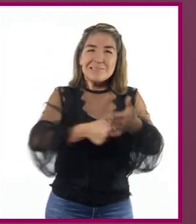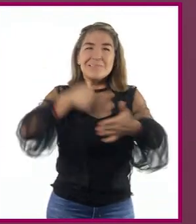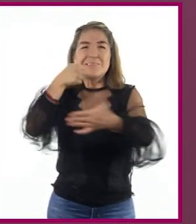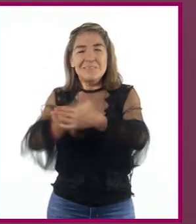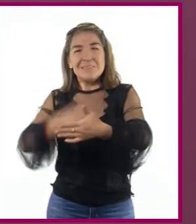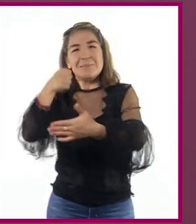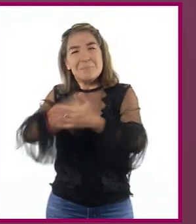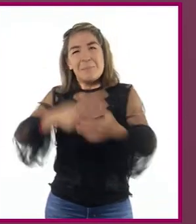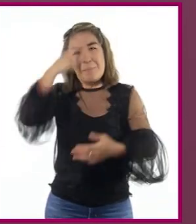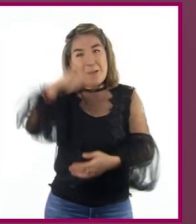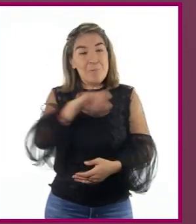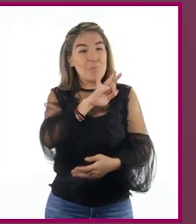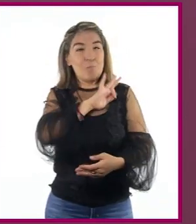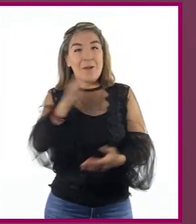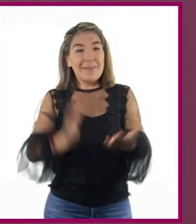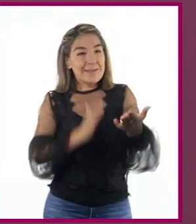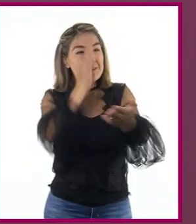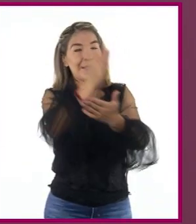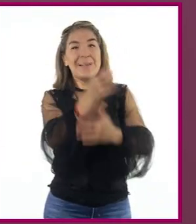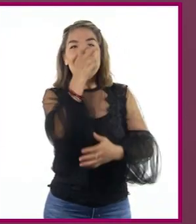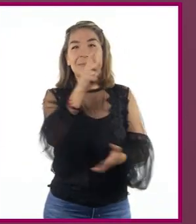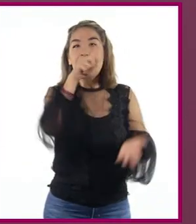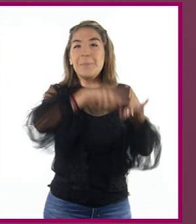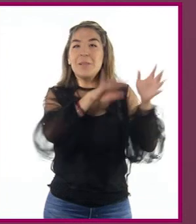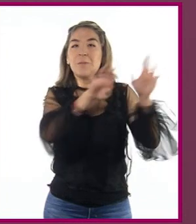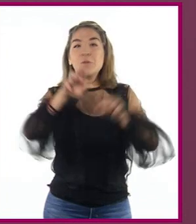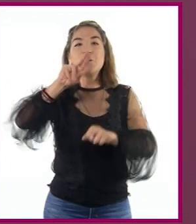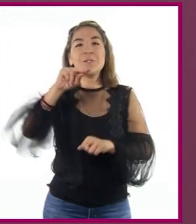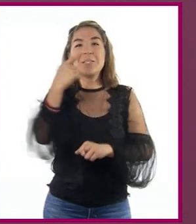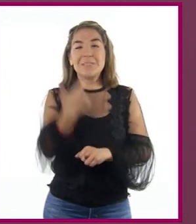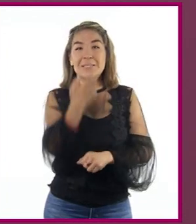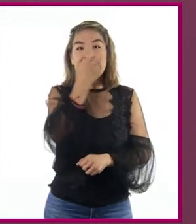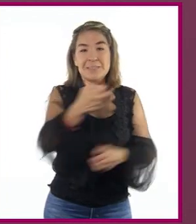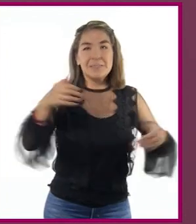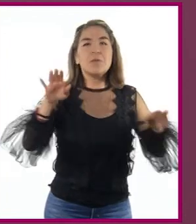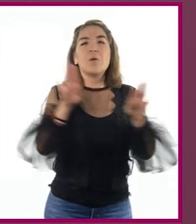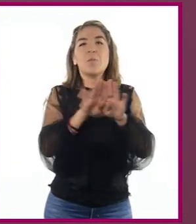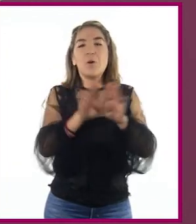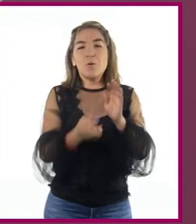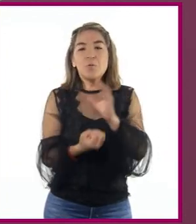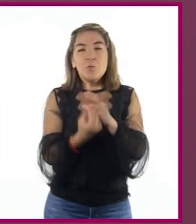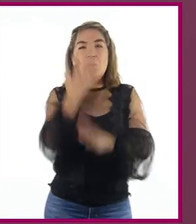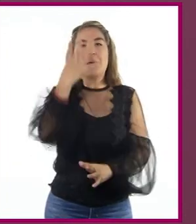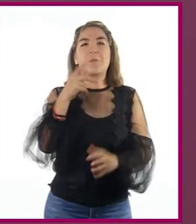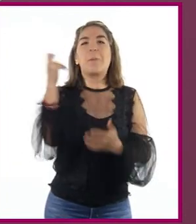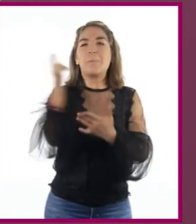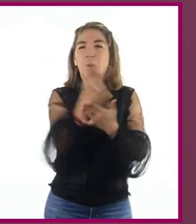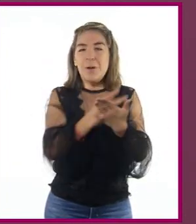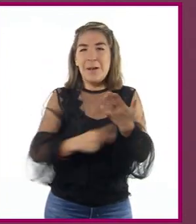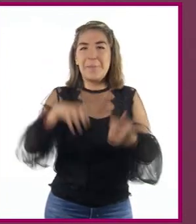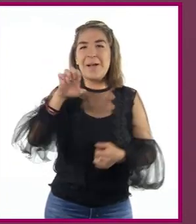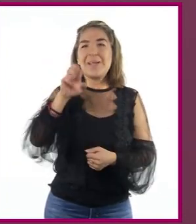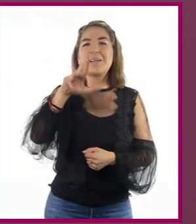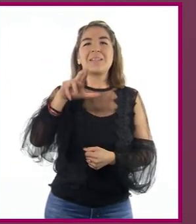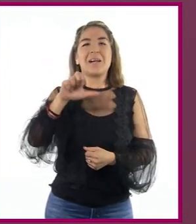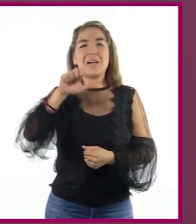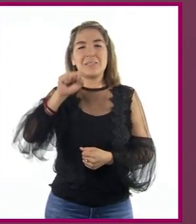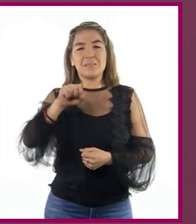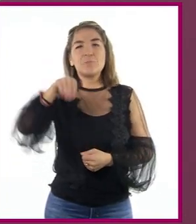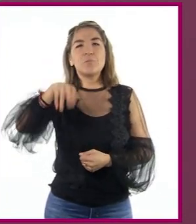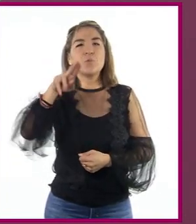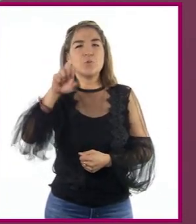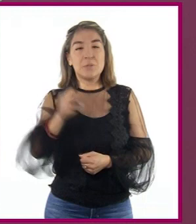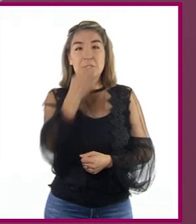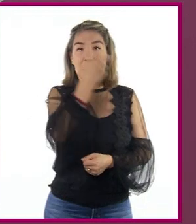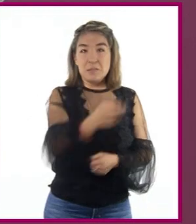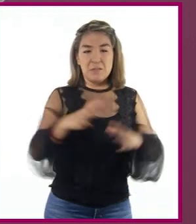llegar en 1987 al nacimiento oficial del programa Erasmus. El Erasmus